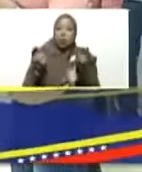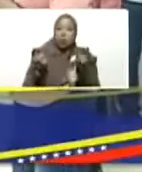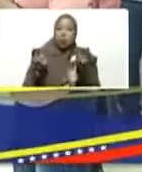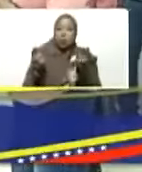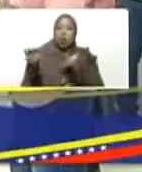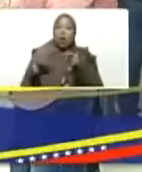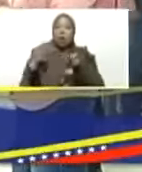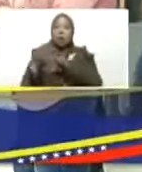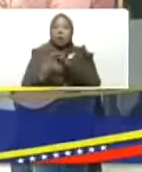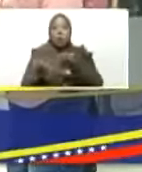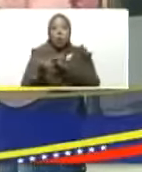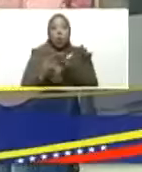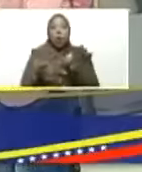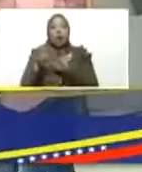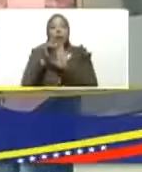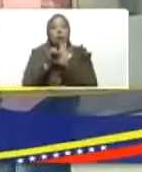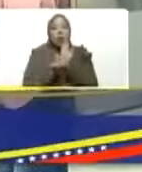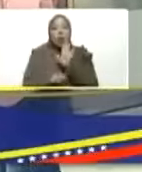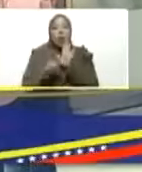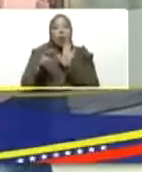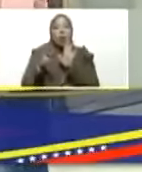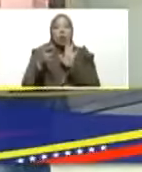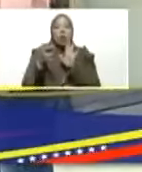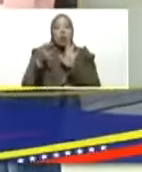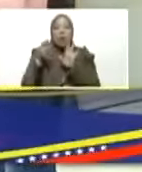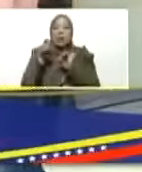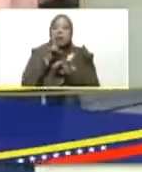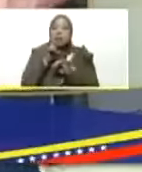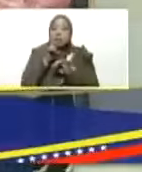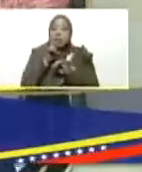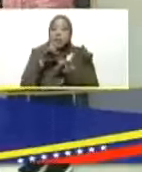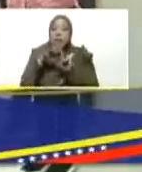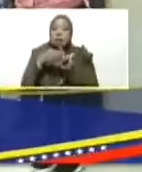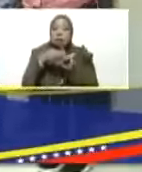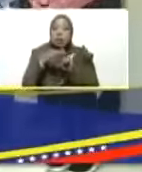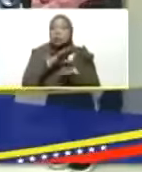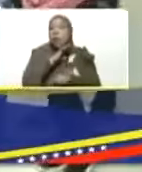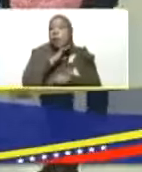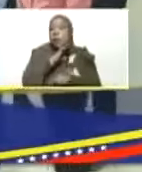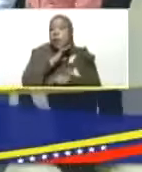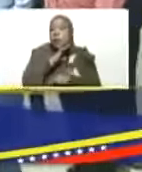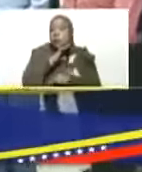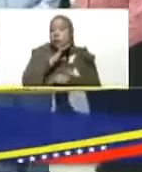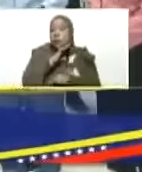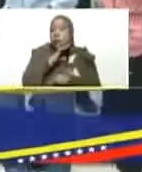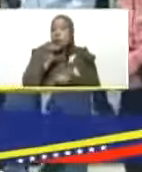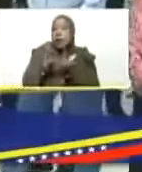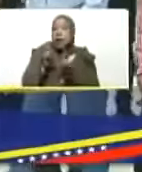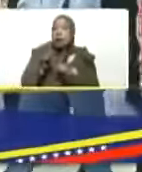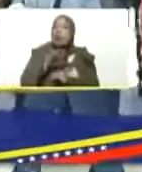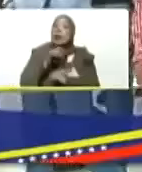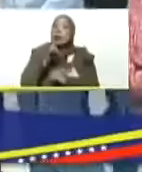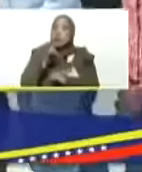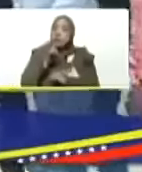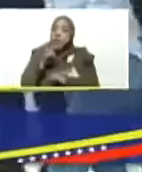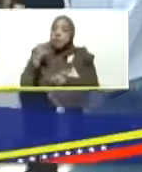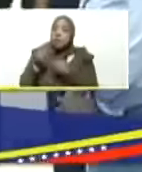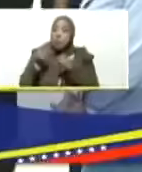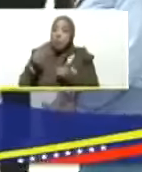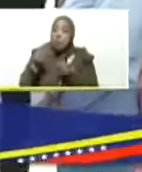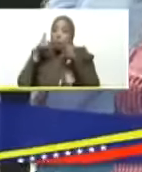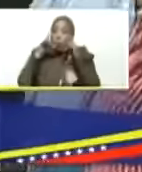resolver patologías quirúrgicas desde la baja complejidad, mediana y alta complejidad. Sí, adelante, ¿sí? Presidente. Con